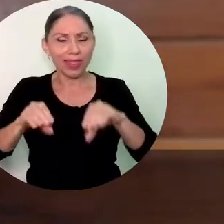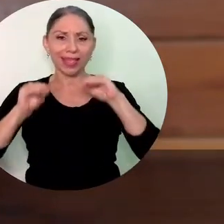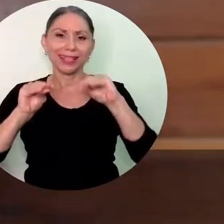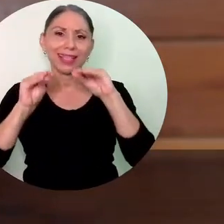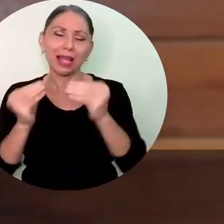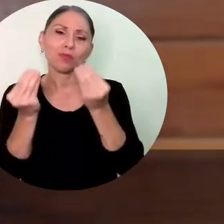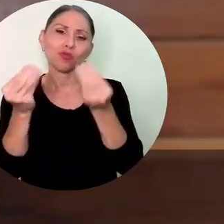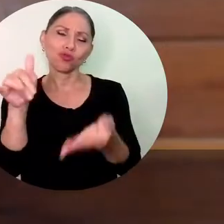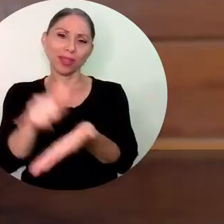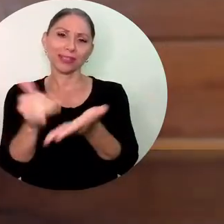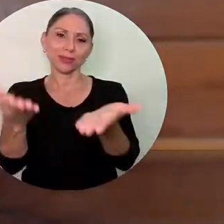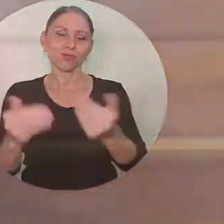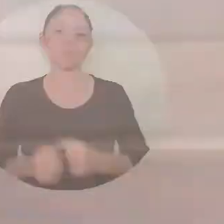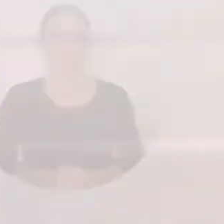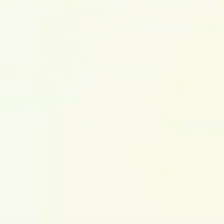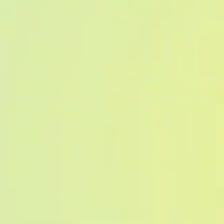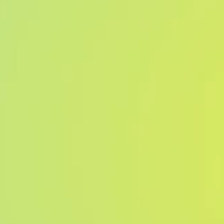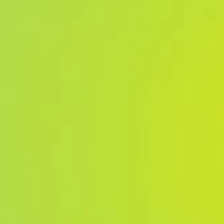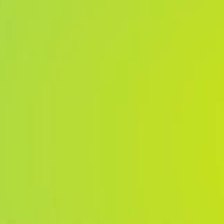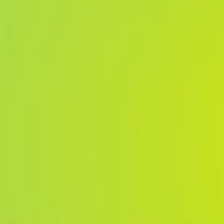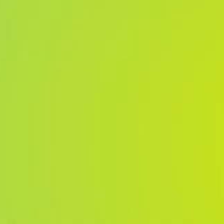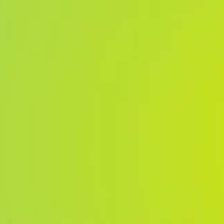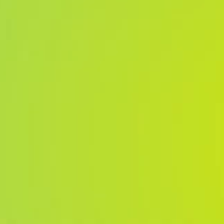pueden enseñarnos mucho de esto.